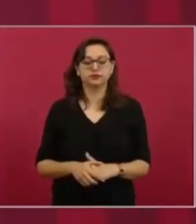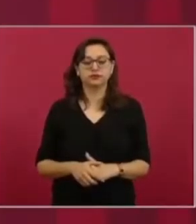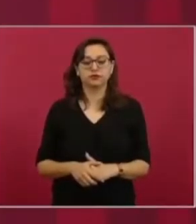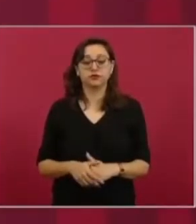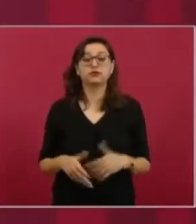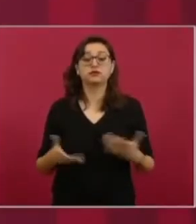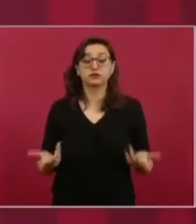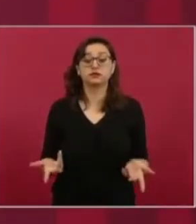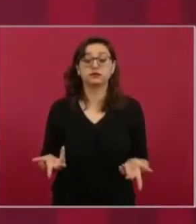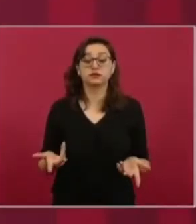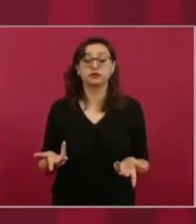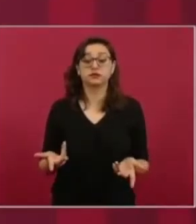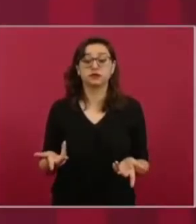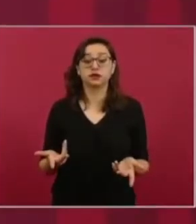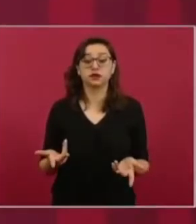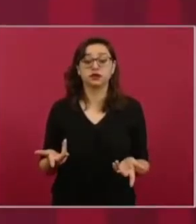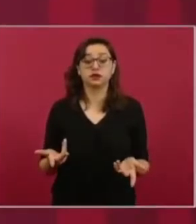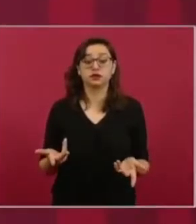porque estamos hablando de